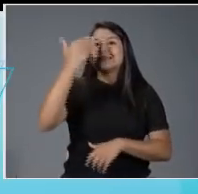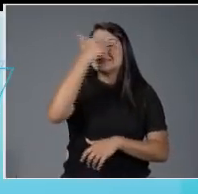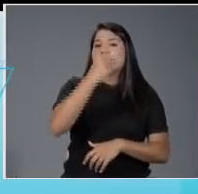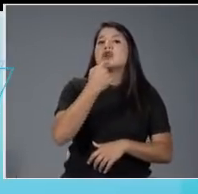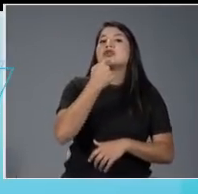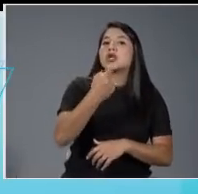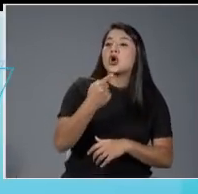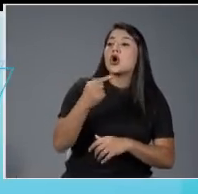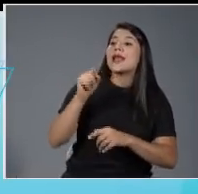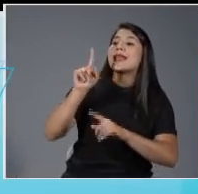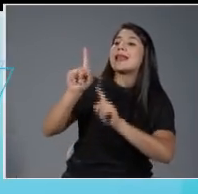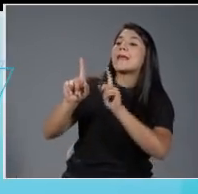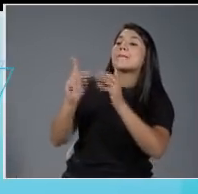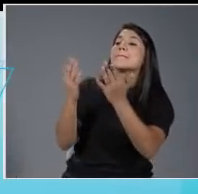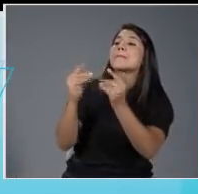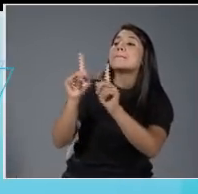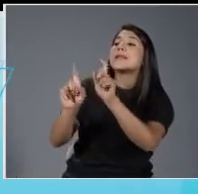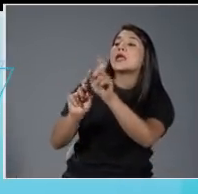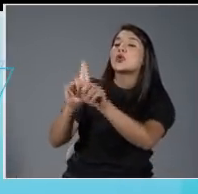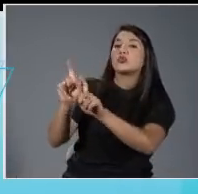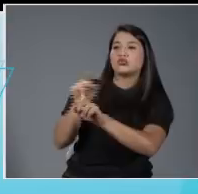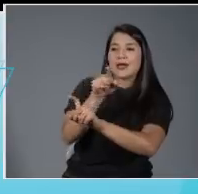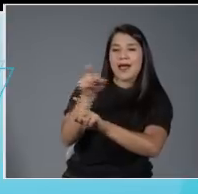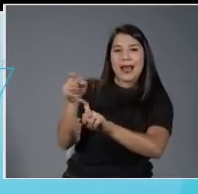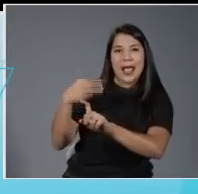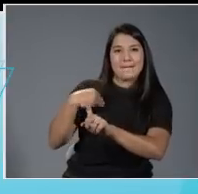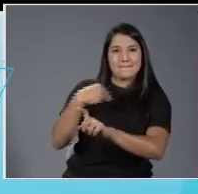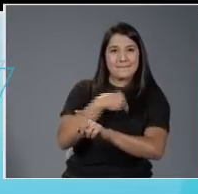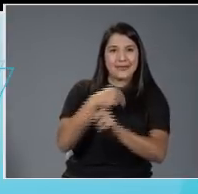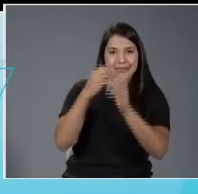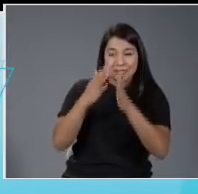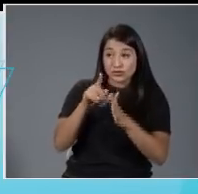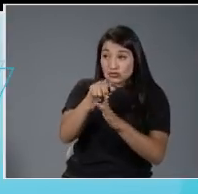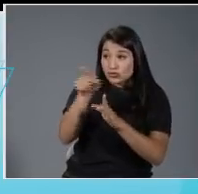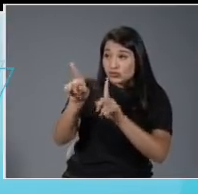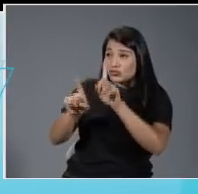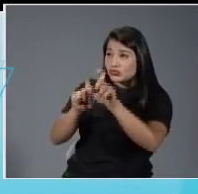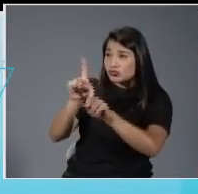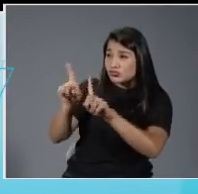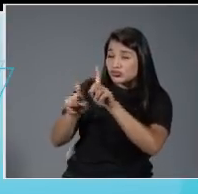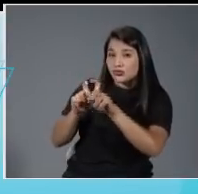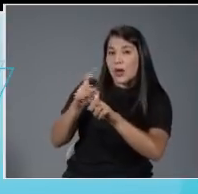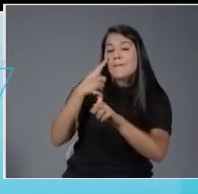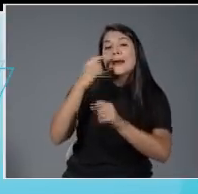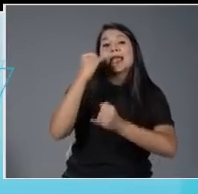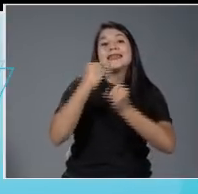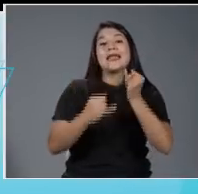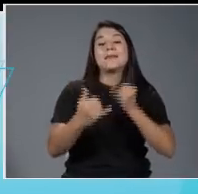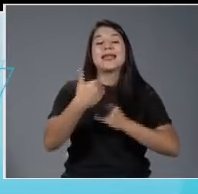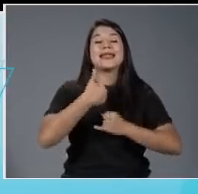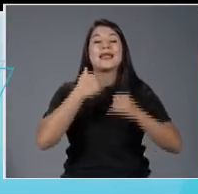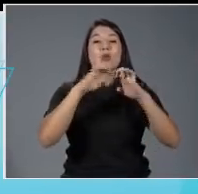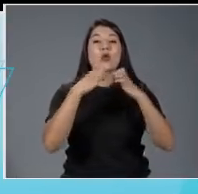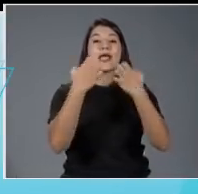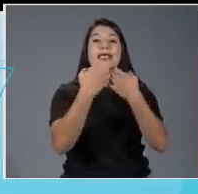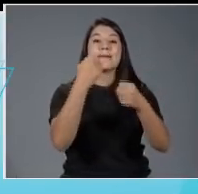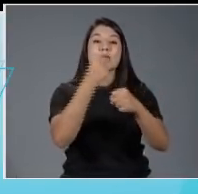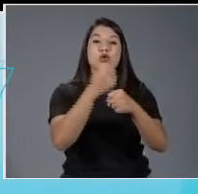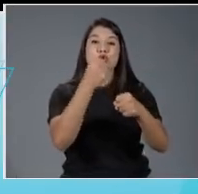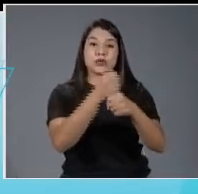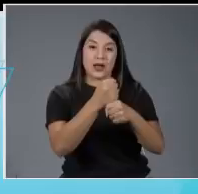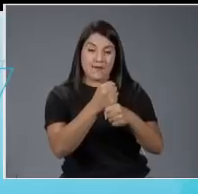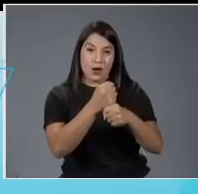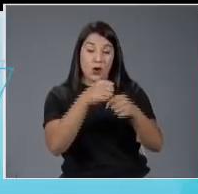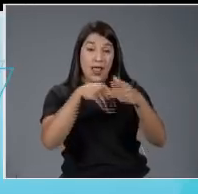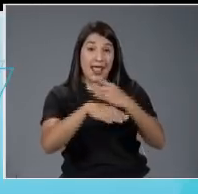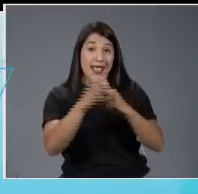había designado ministros para terminar de conformar un equipo de gobierno, digamos, en cada